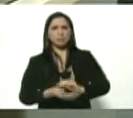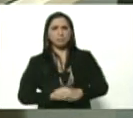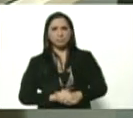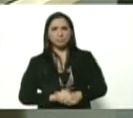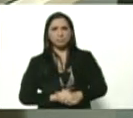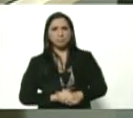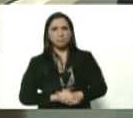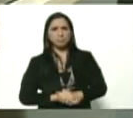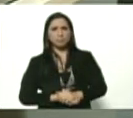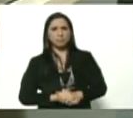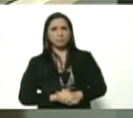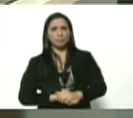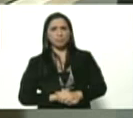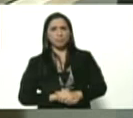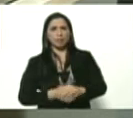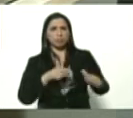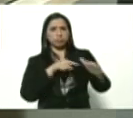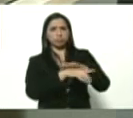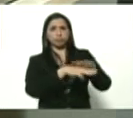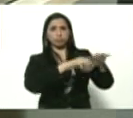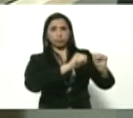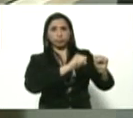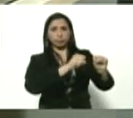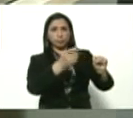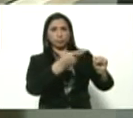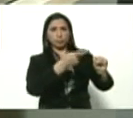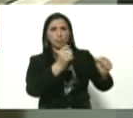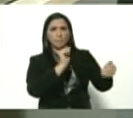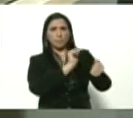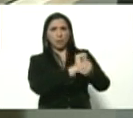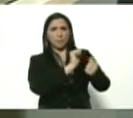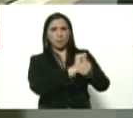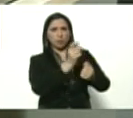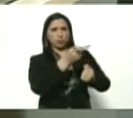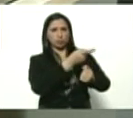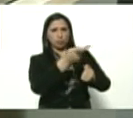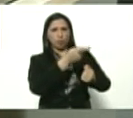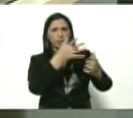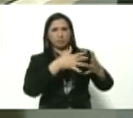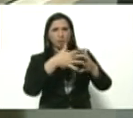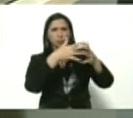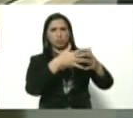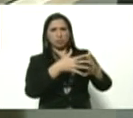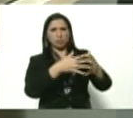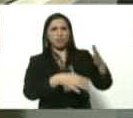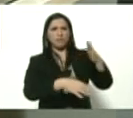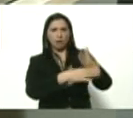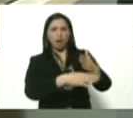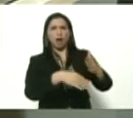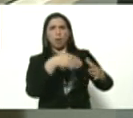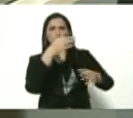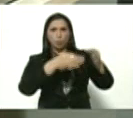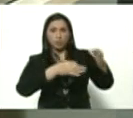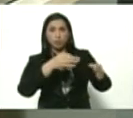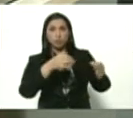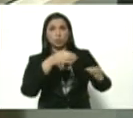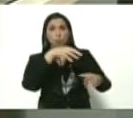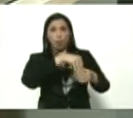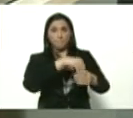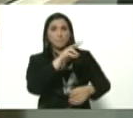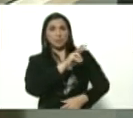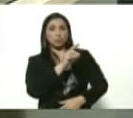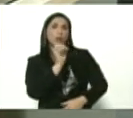los insurgentes detenidos ahora, en particular con los estadounidenses? ¿Irán a juicio en Venezuela